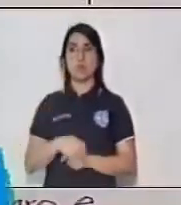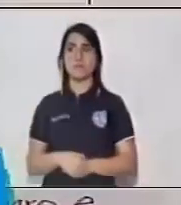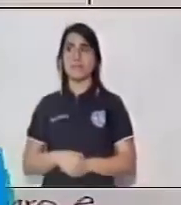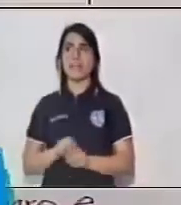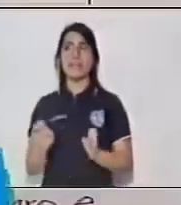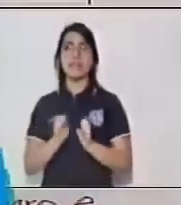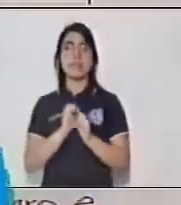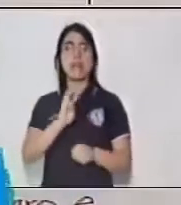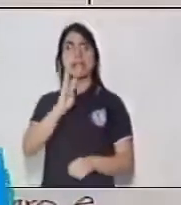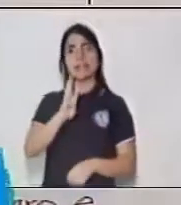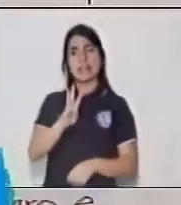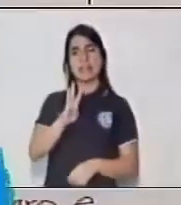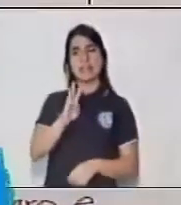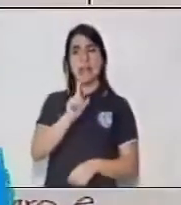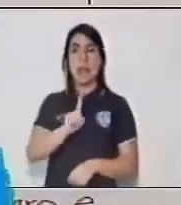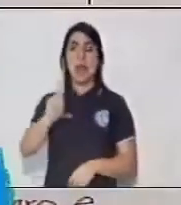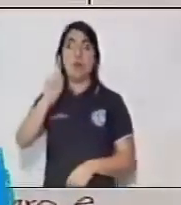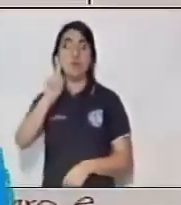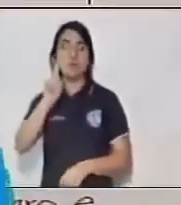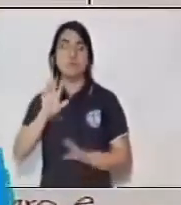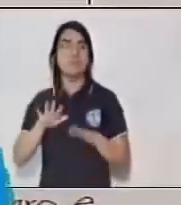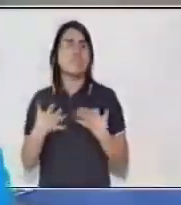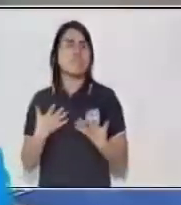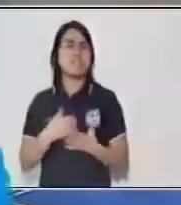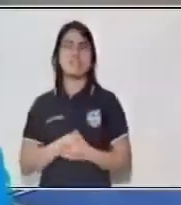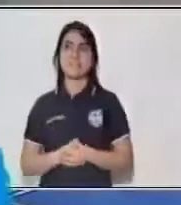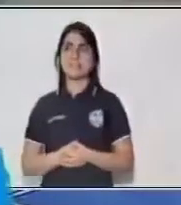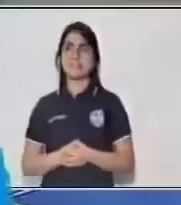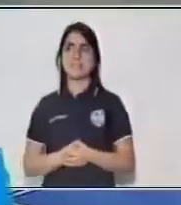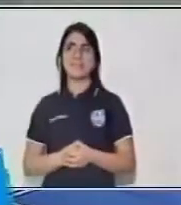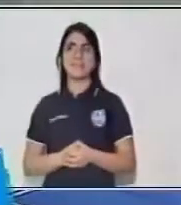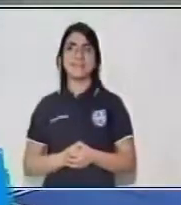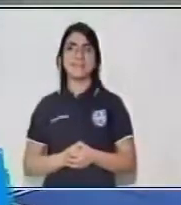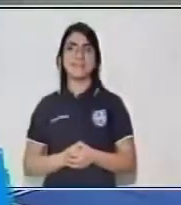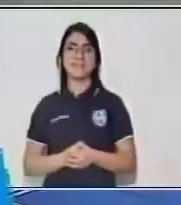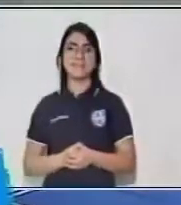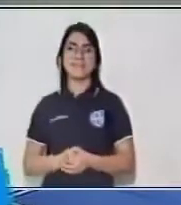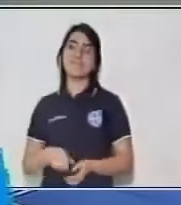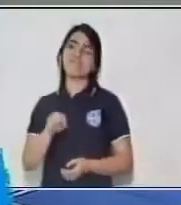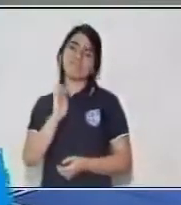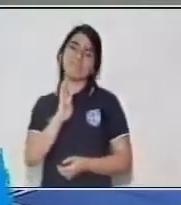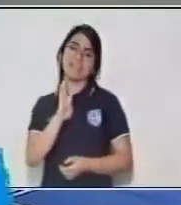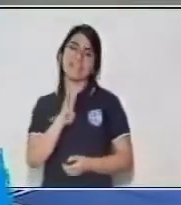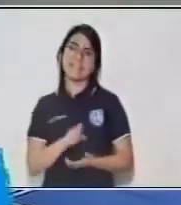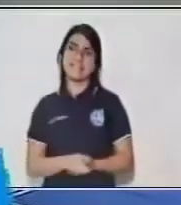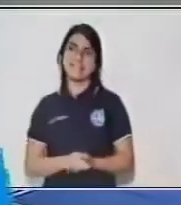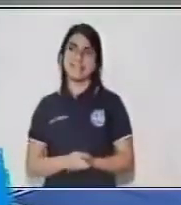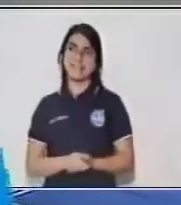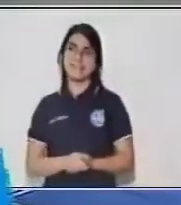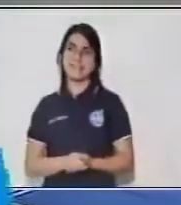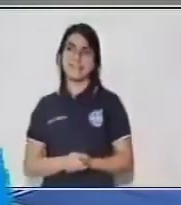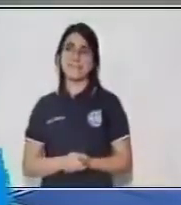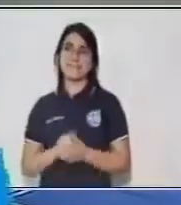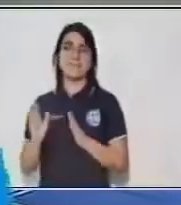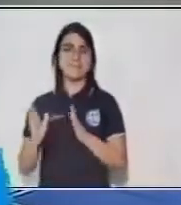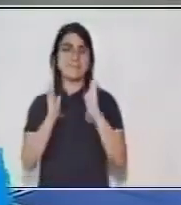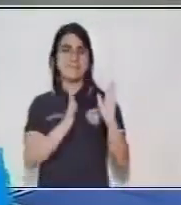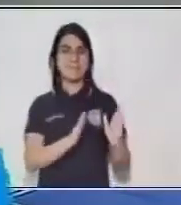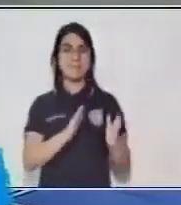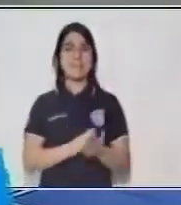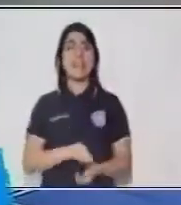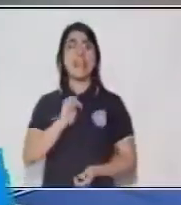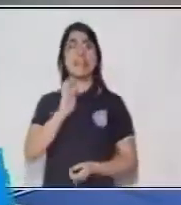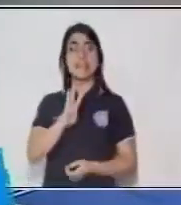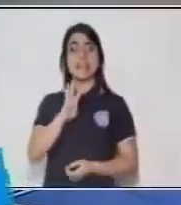3 elevado al cuadrado nos va a dar 6 o 9. Muy bien,